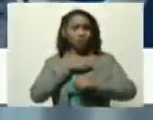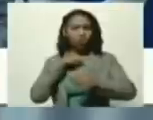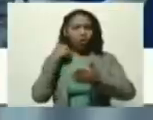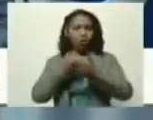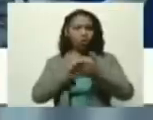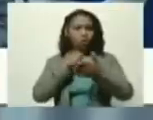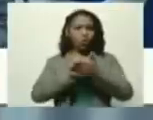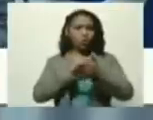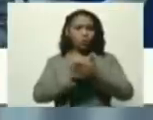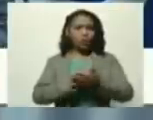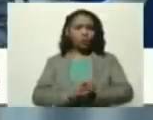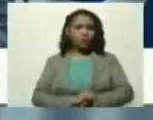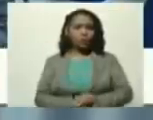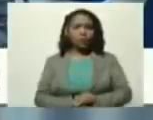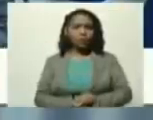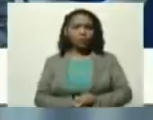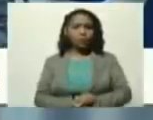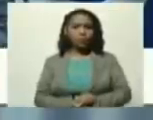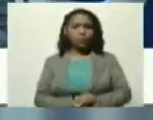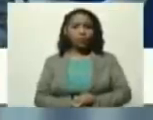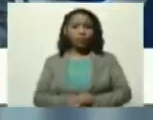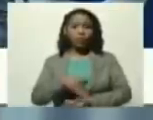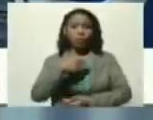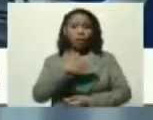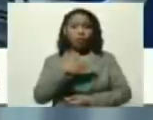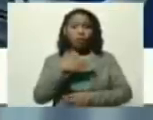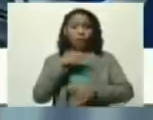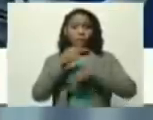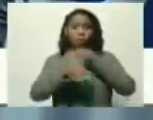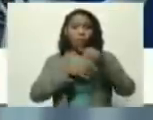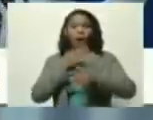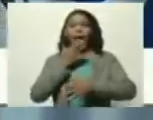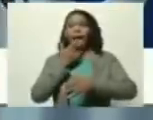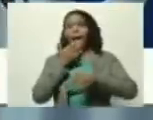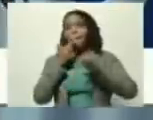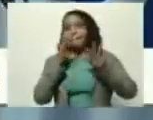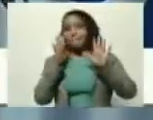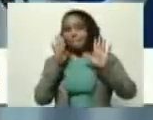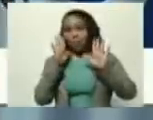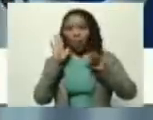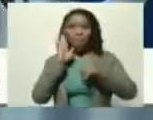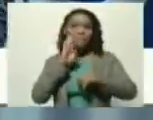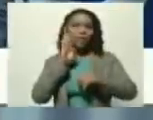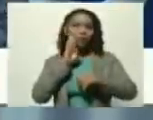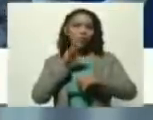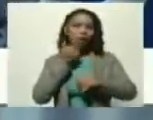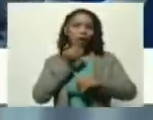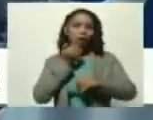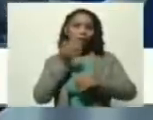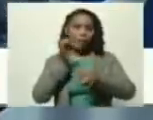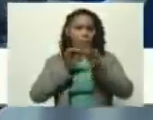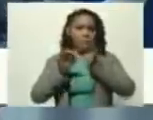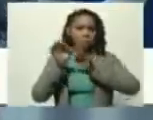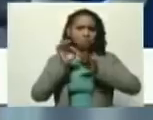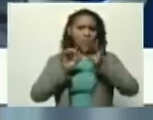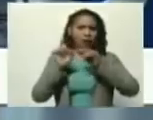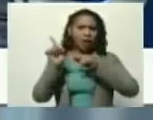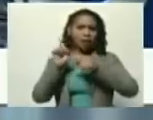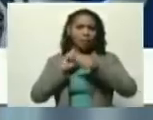este combate. Cuando se habla, por ejemplo, de chatarra, explíquenme estas